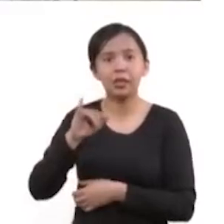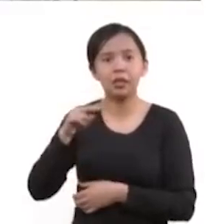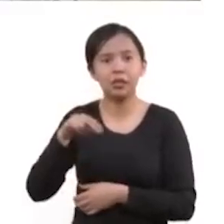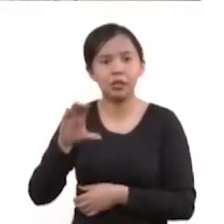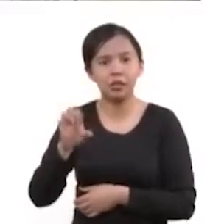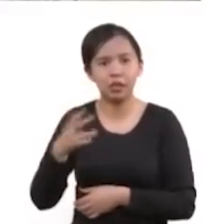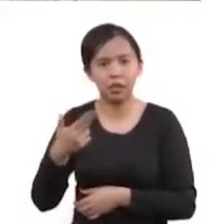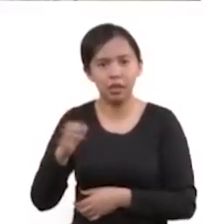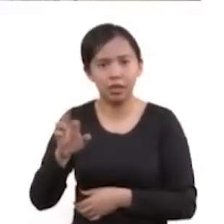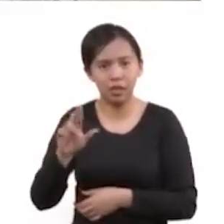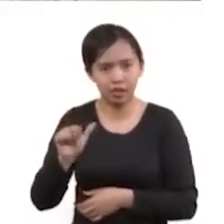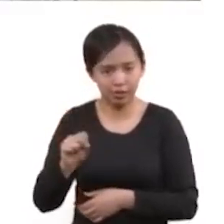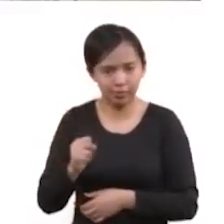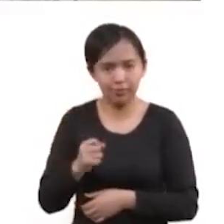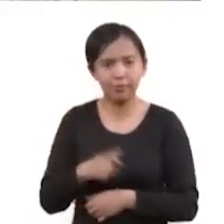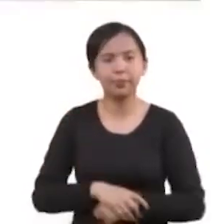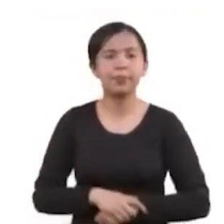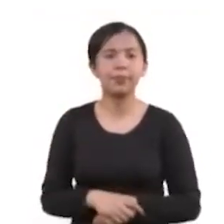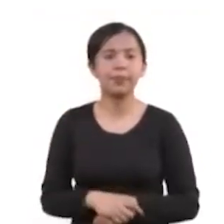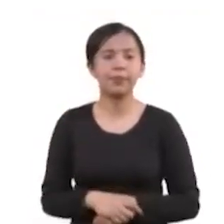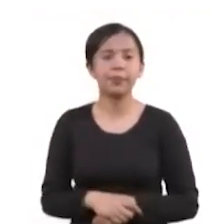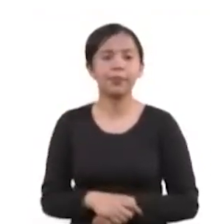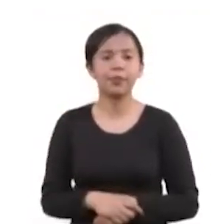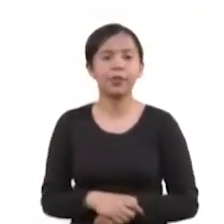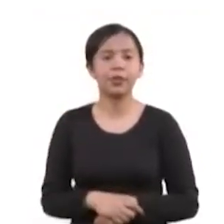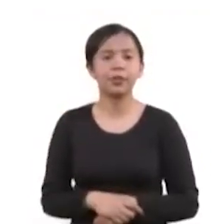estos sitios. La siguiente.